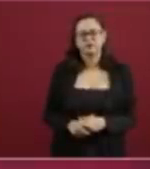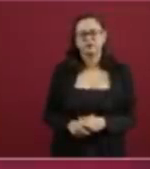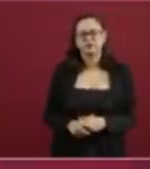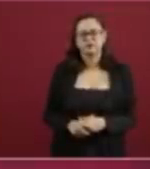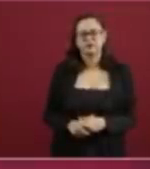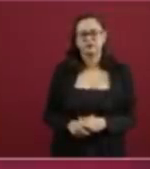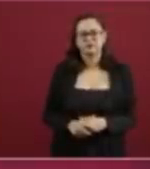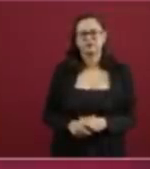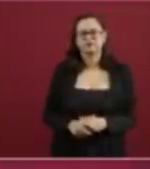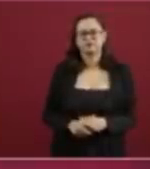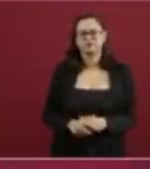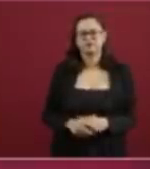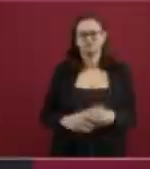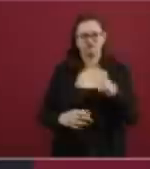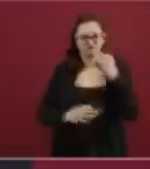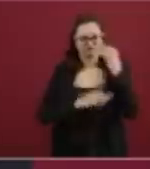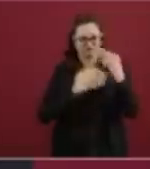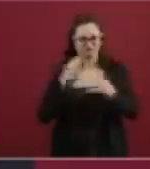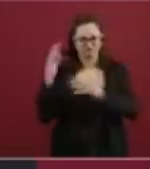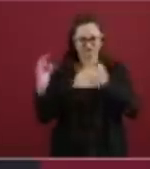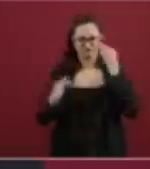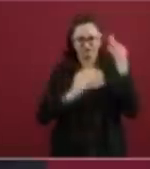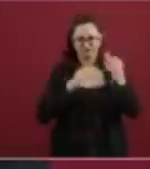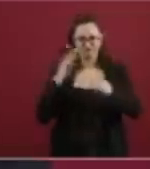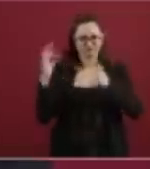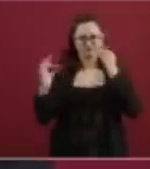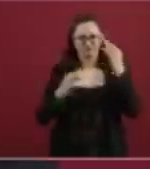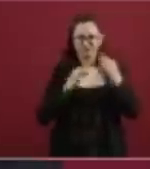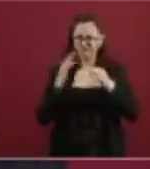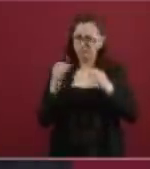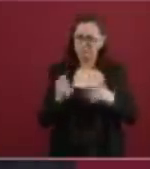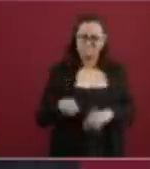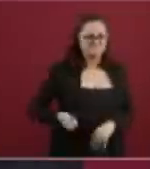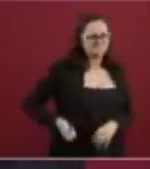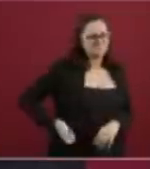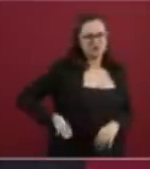una campaña, les diría, como nunca